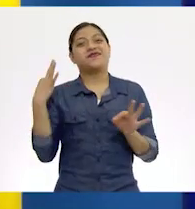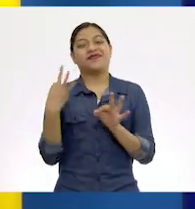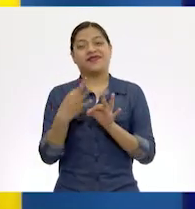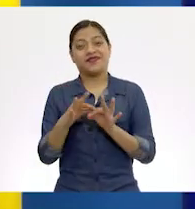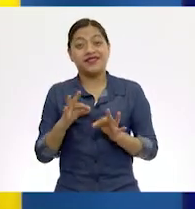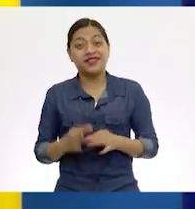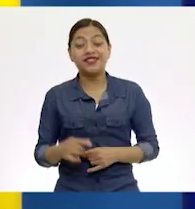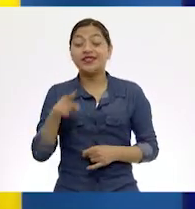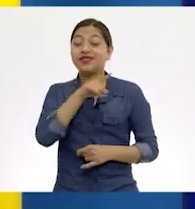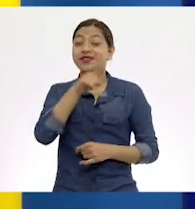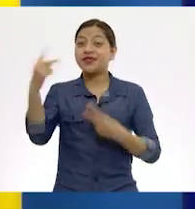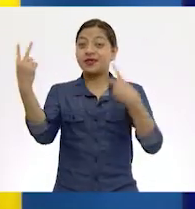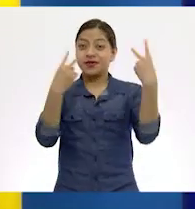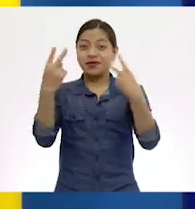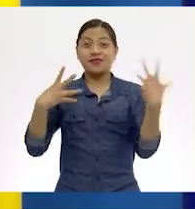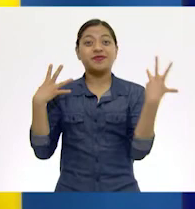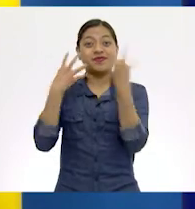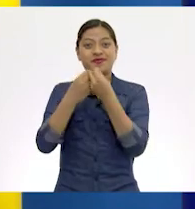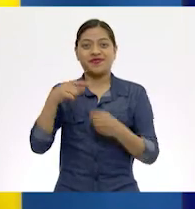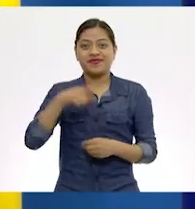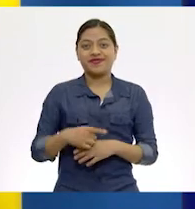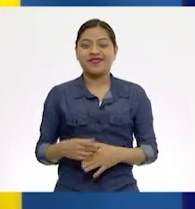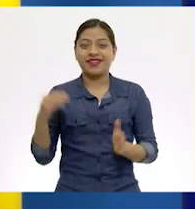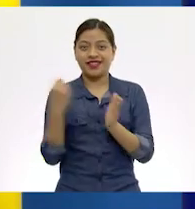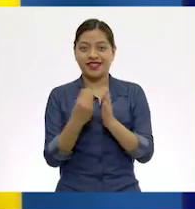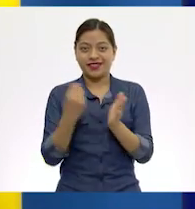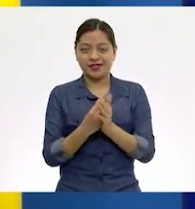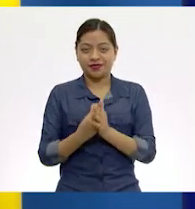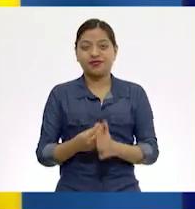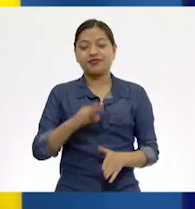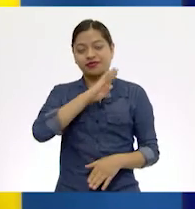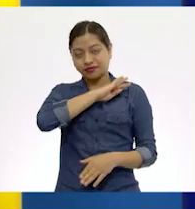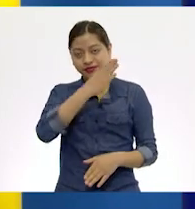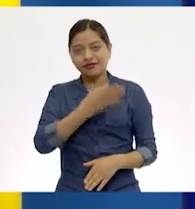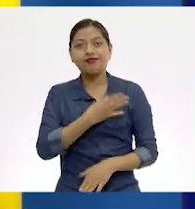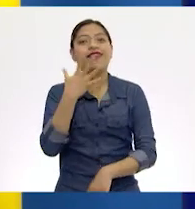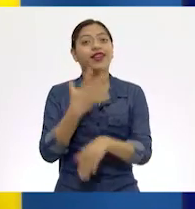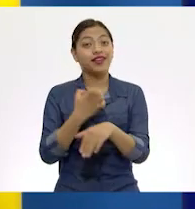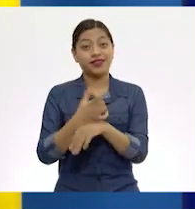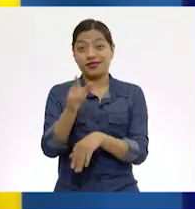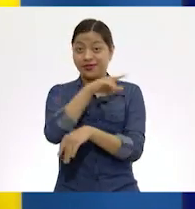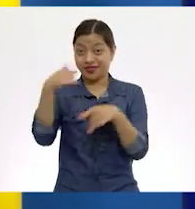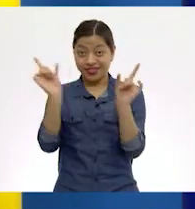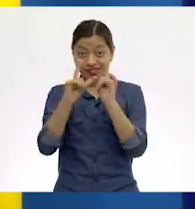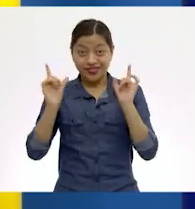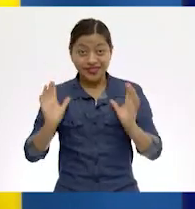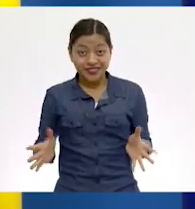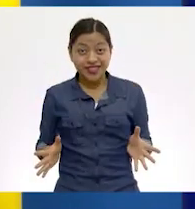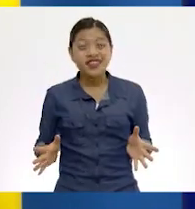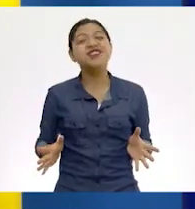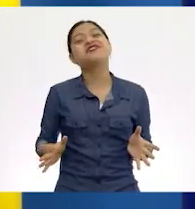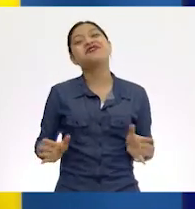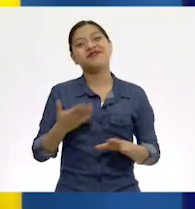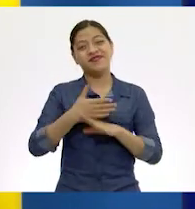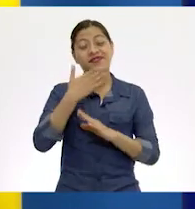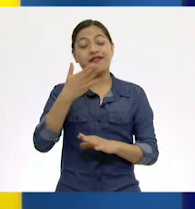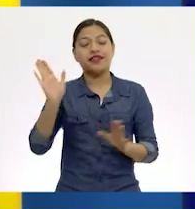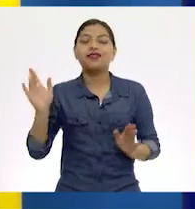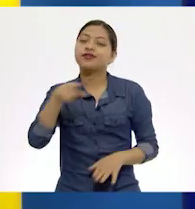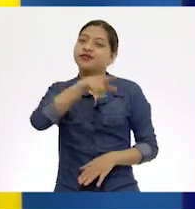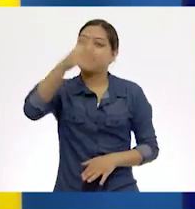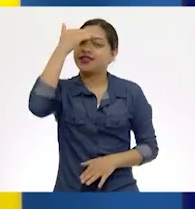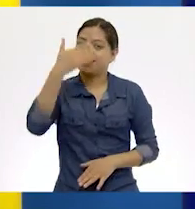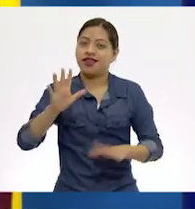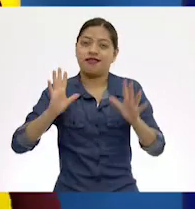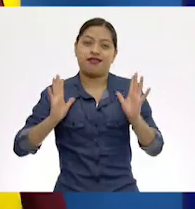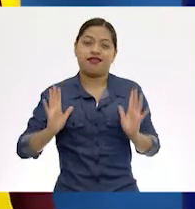gusto de estar con ustedes en esta clase de lengua materna de quinto grado. ¿Listos? ¿Listos por acá? ¡Listísimos! ¡Sí! Muy bien, pero ya sabemos, como